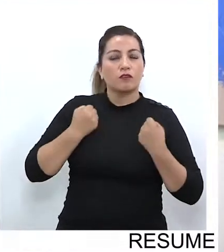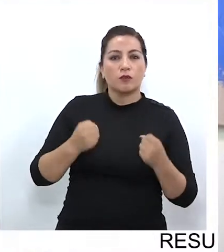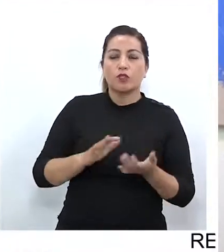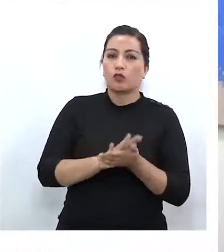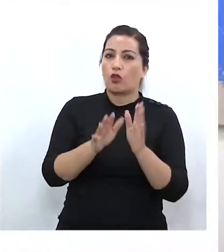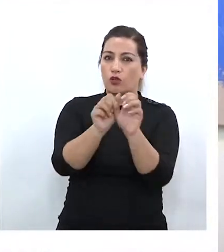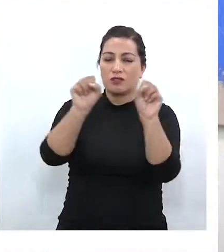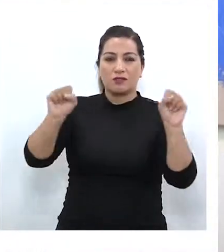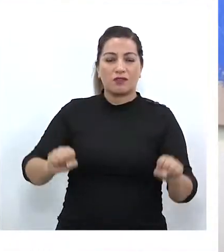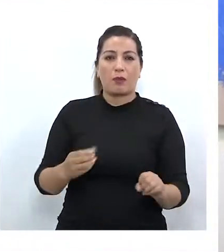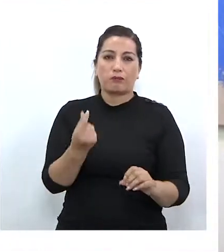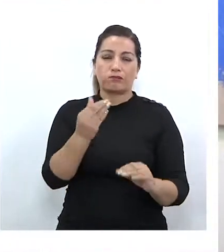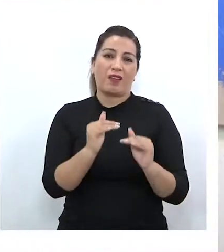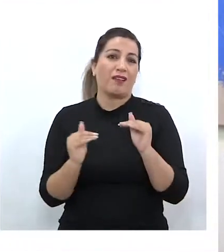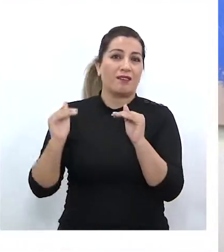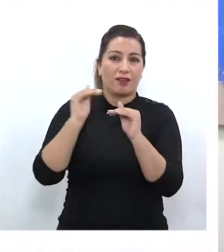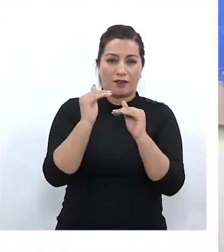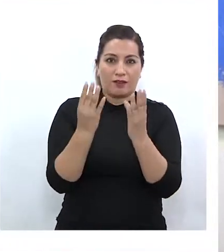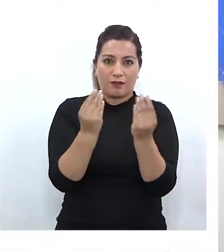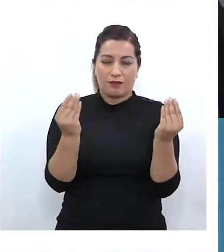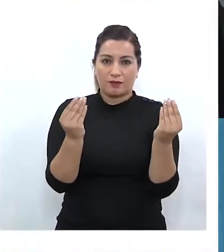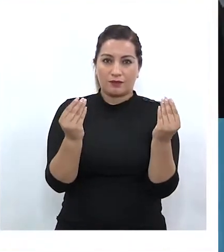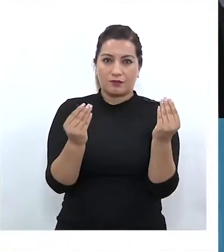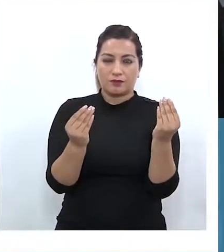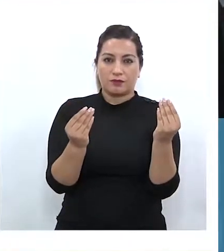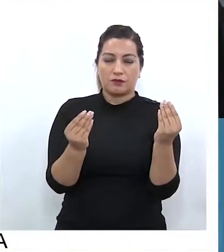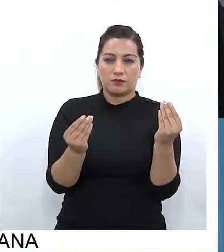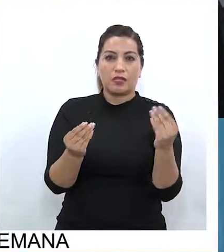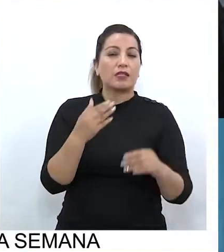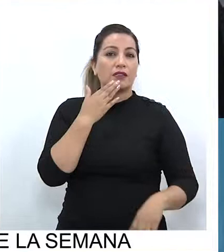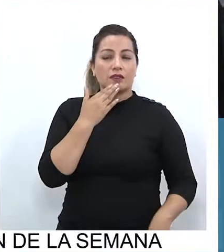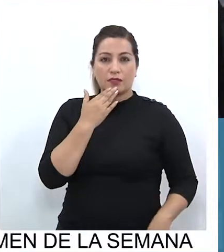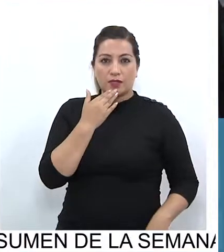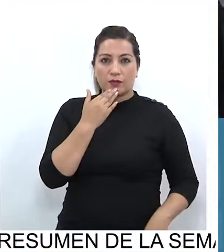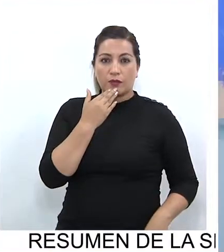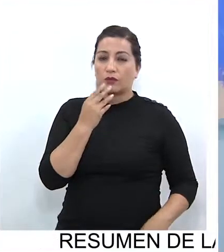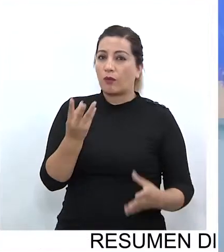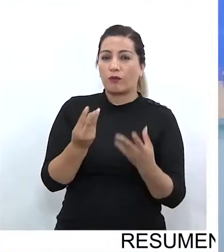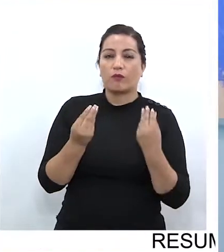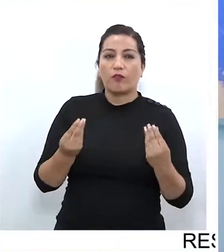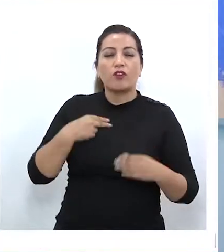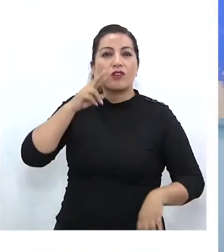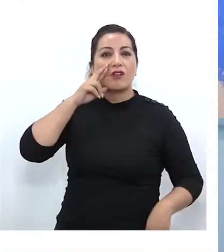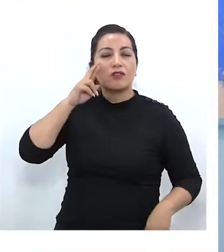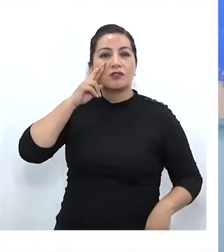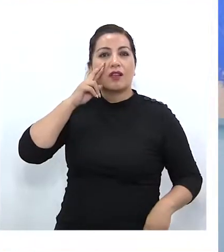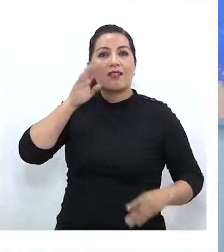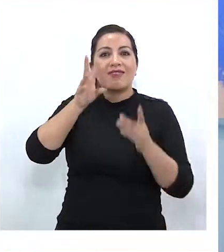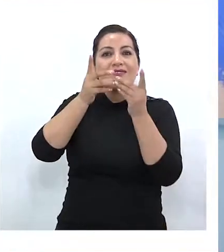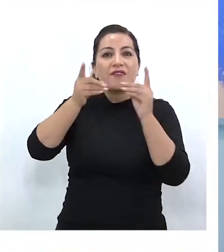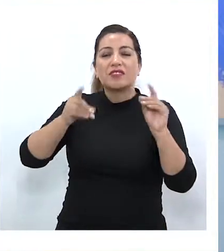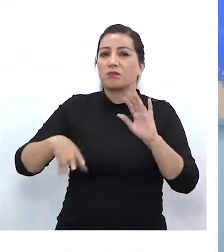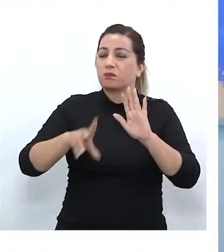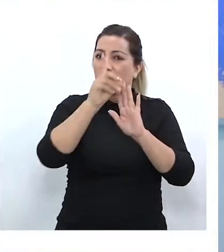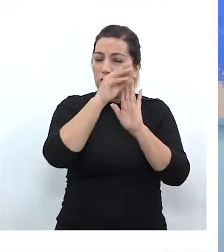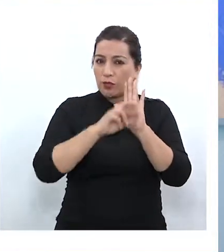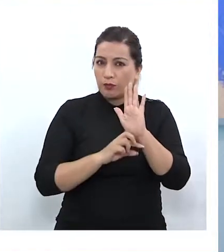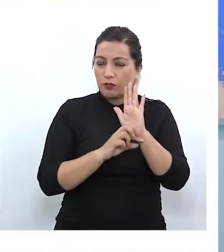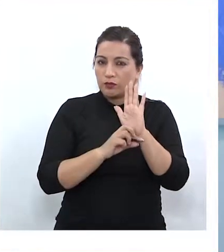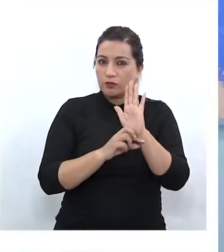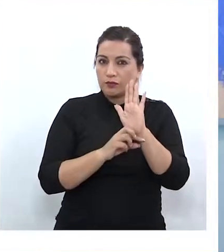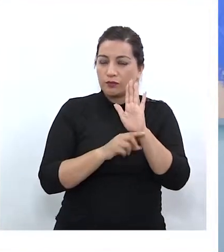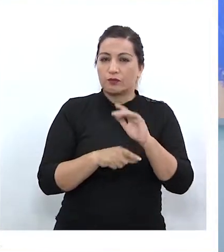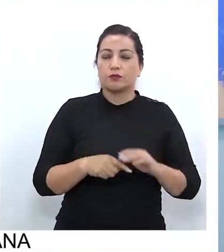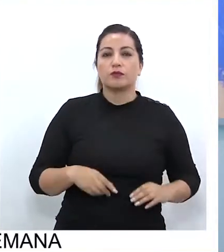tenga altos estándares de calidad. Ahora, eso no significa que no sea conveniente reconocer la diversidad de proyectos educativos. Dentro de